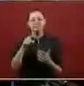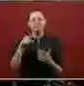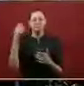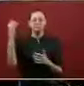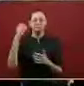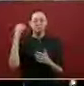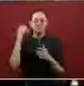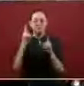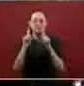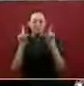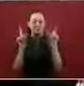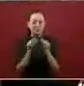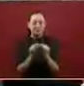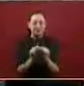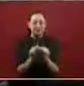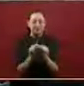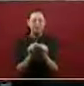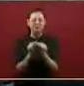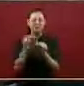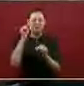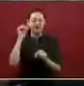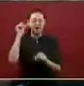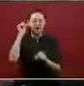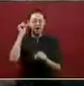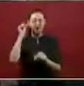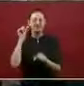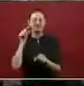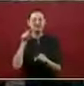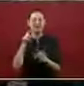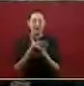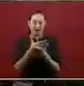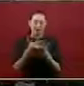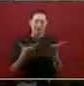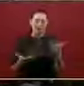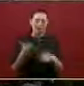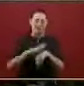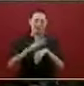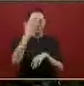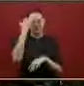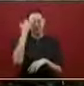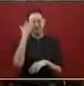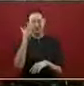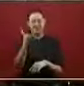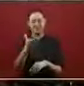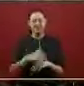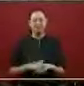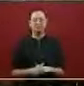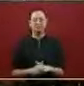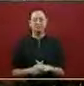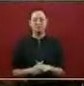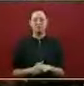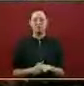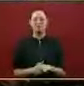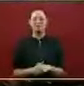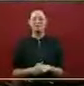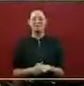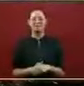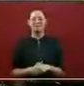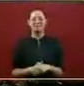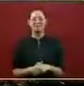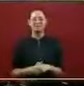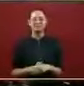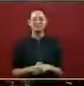conferencia, ahora sí tenemos más tiempo y lo